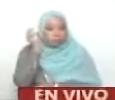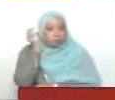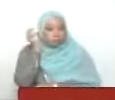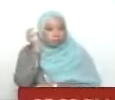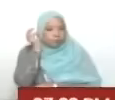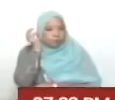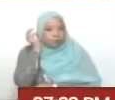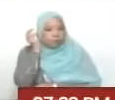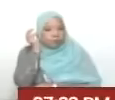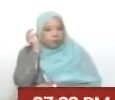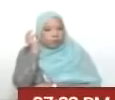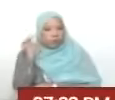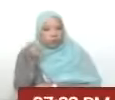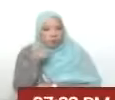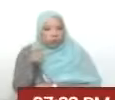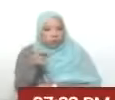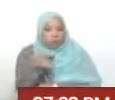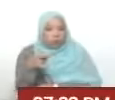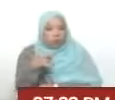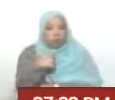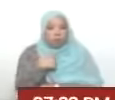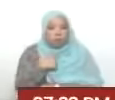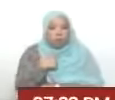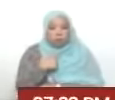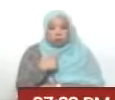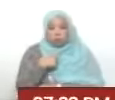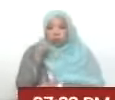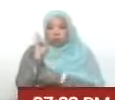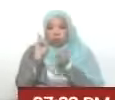me están cazando y no soy conejo.